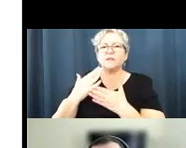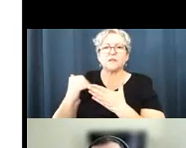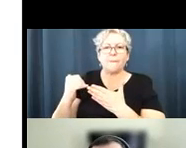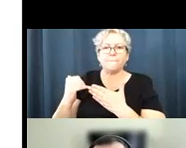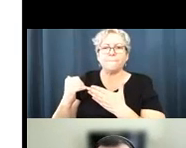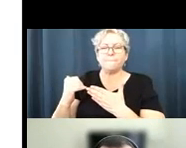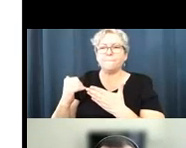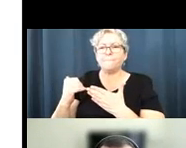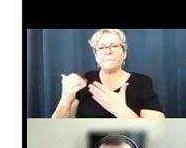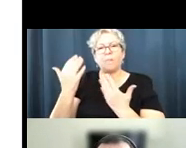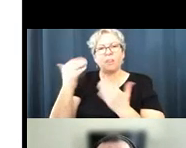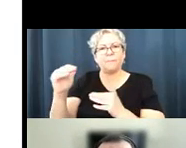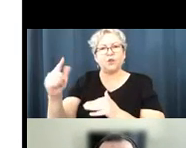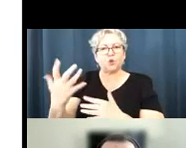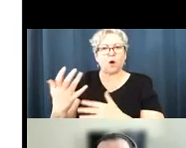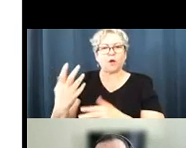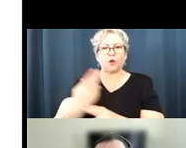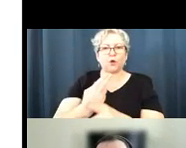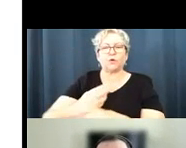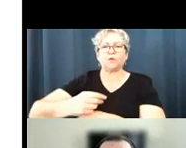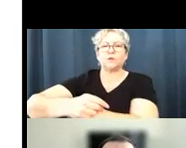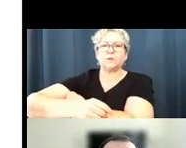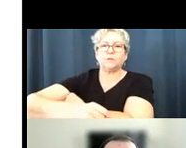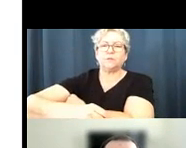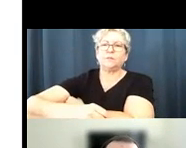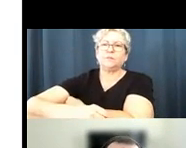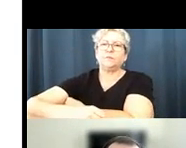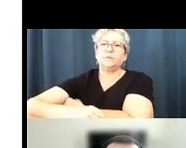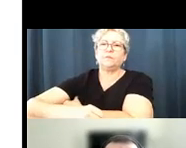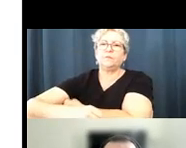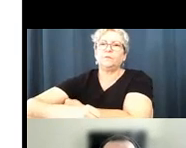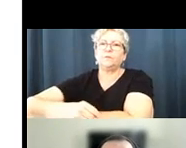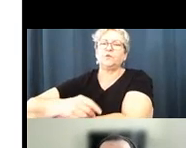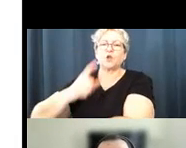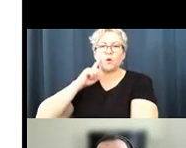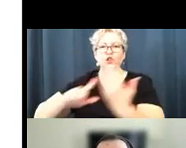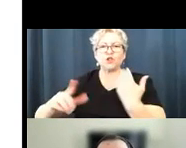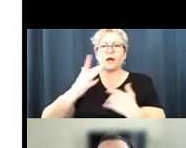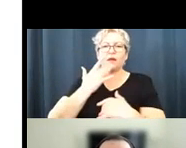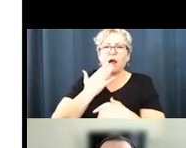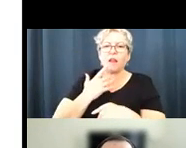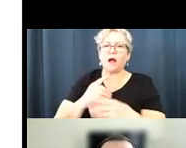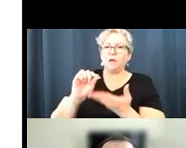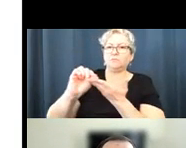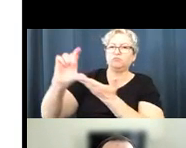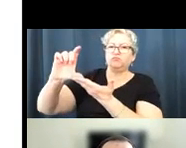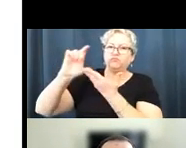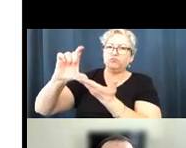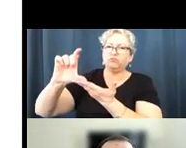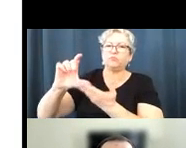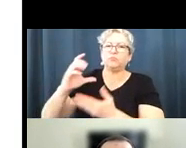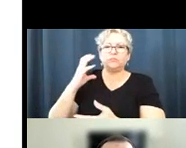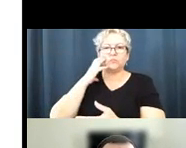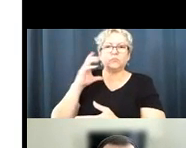Hay algunos, ¿verdad? Unas marcas que usted quiere hacer. Usted quiere revisar las letras y los colores y la letra de que